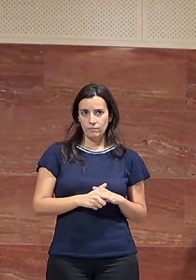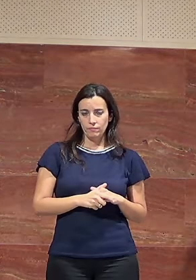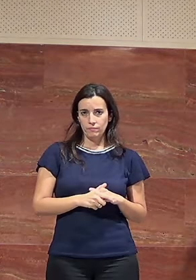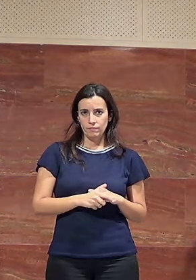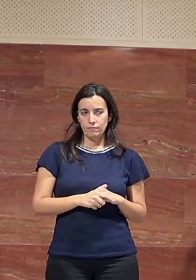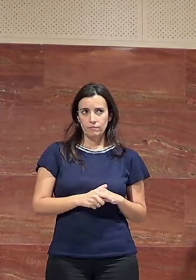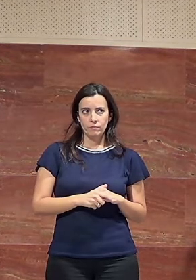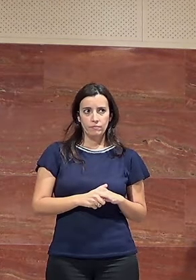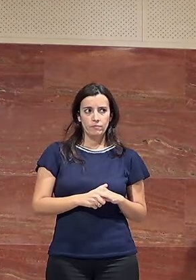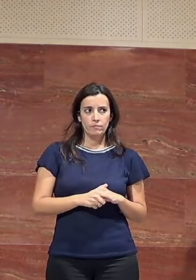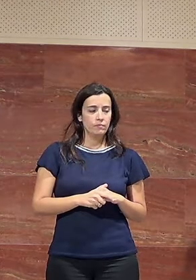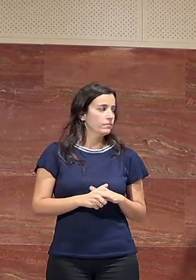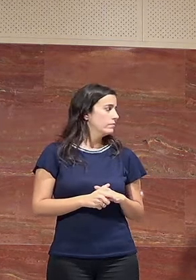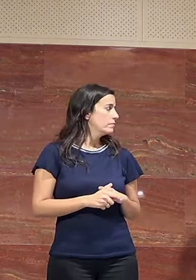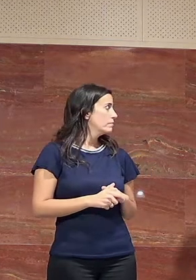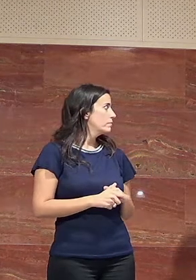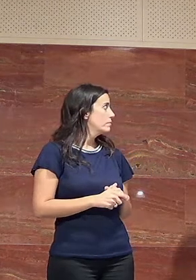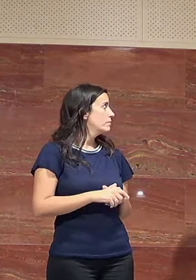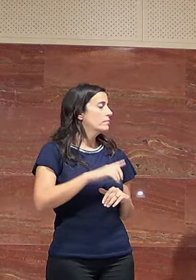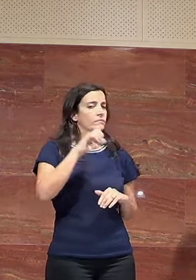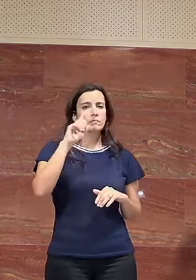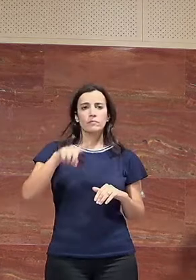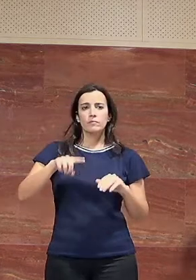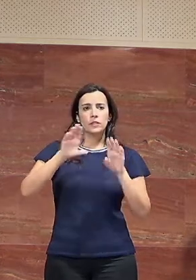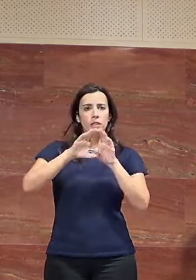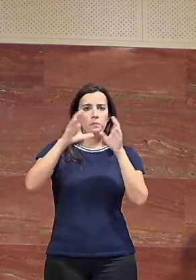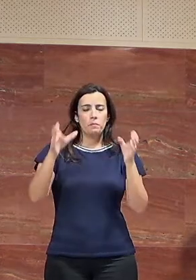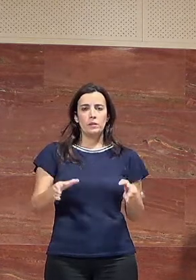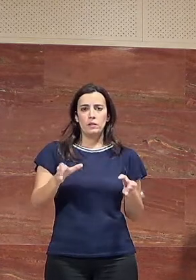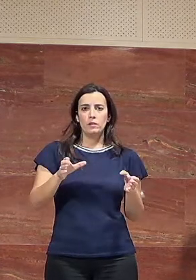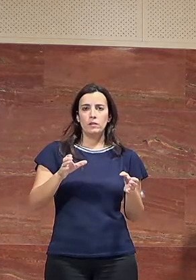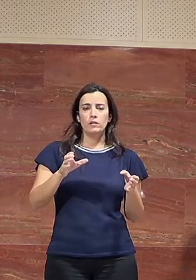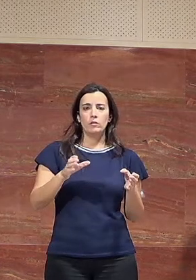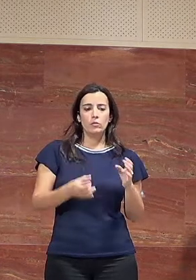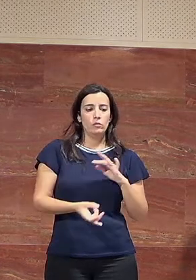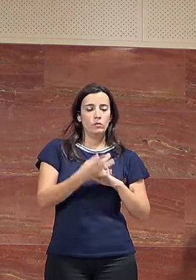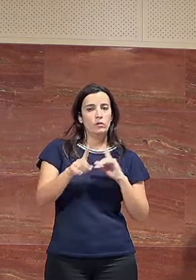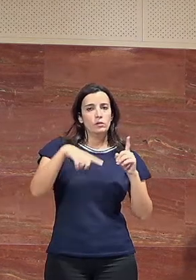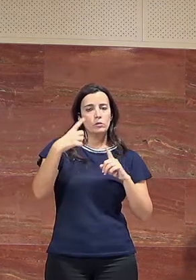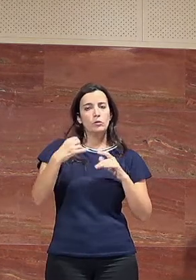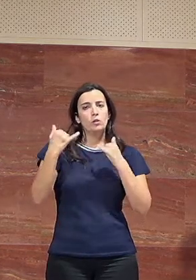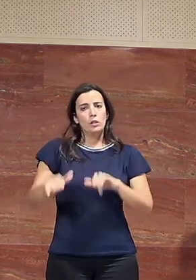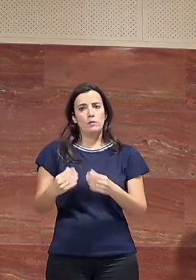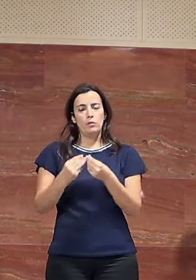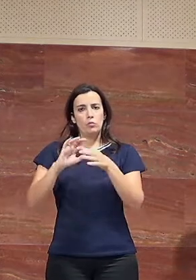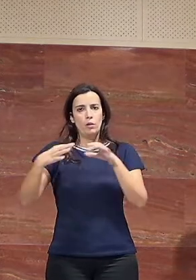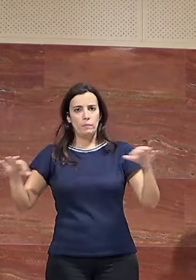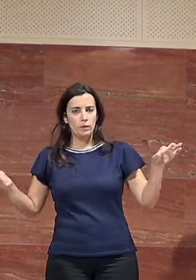Esto la verdad es que tiene gracia, que se construye en el invernadero y luego lo celebran ahí delante, merendando con los amigos, ¿no?